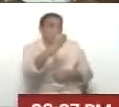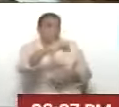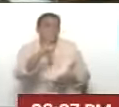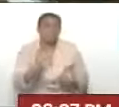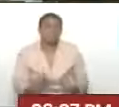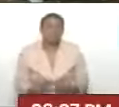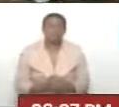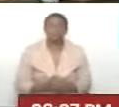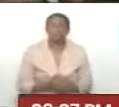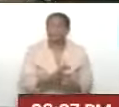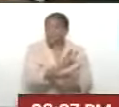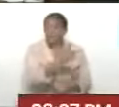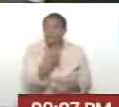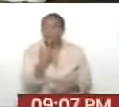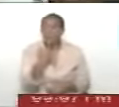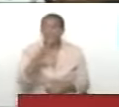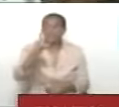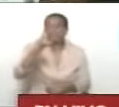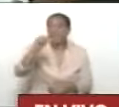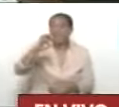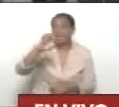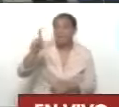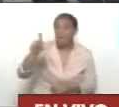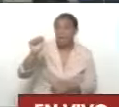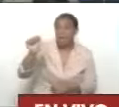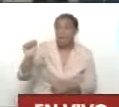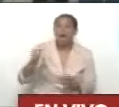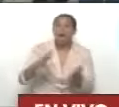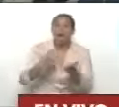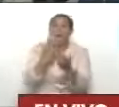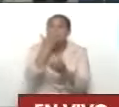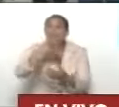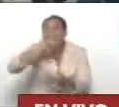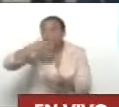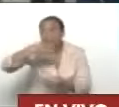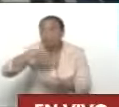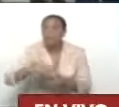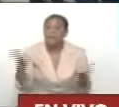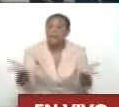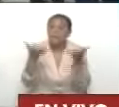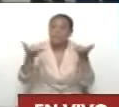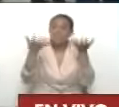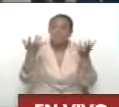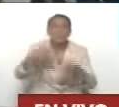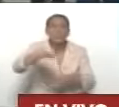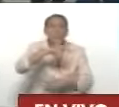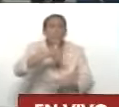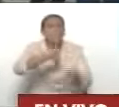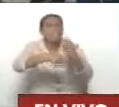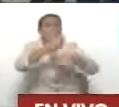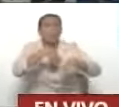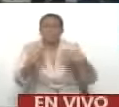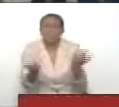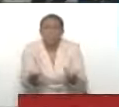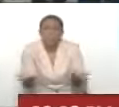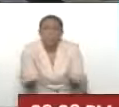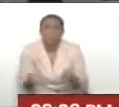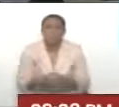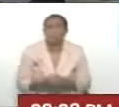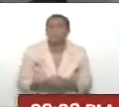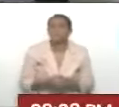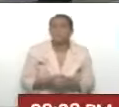además, Daniela me dice que está produciendo frutas y vegetales. ¿Y dónde coloca esa producción, Daniela?